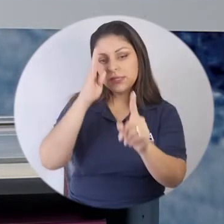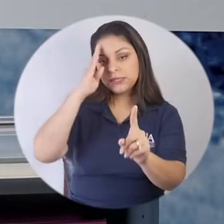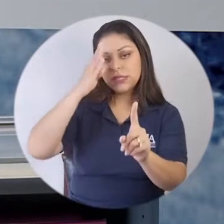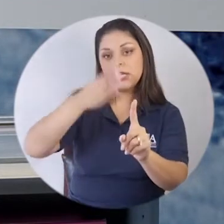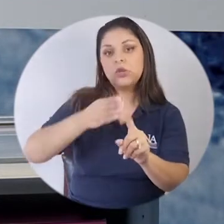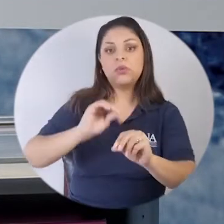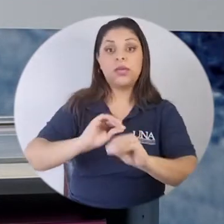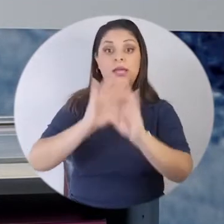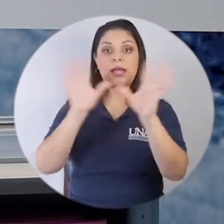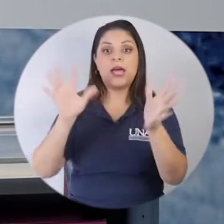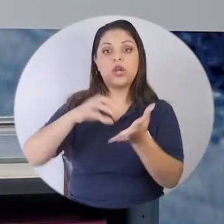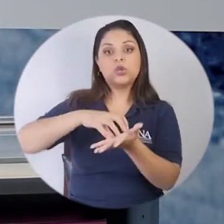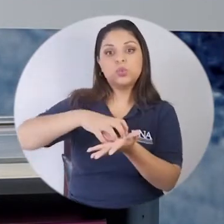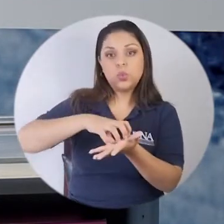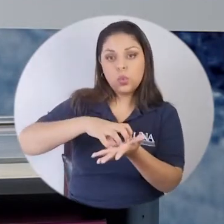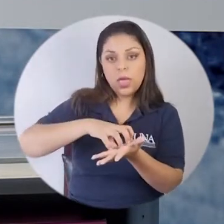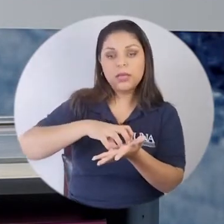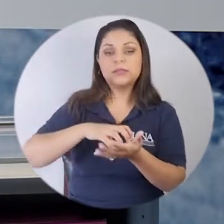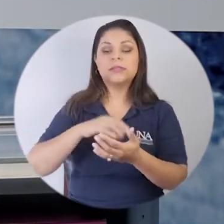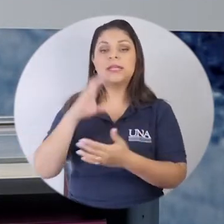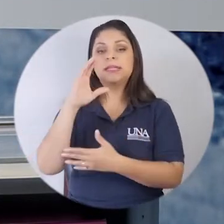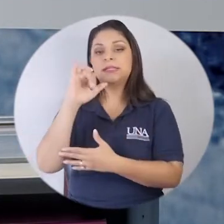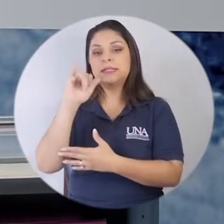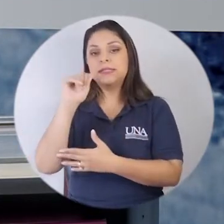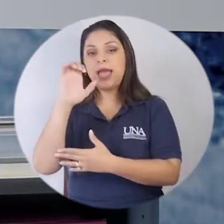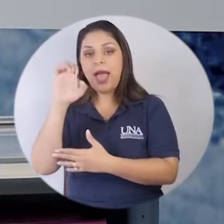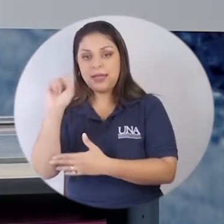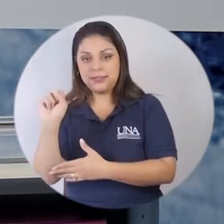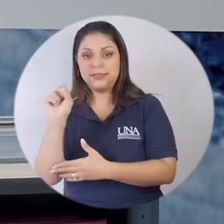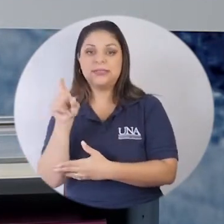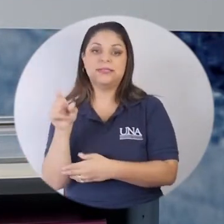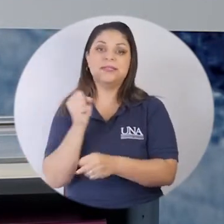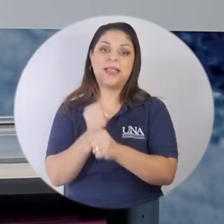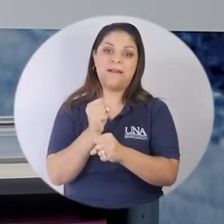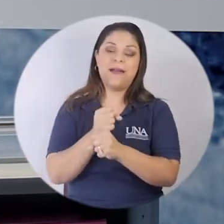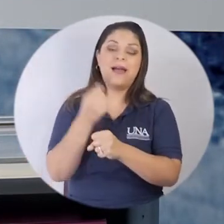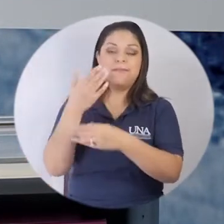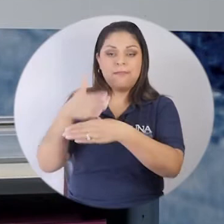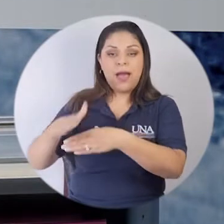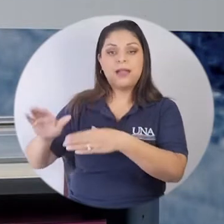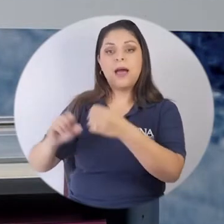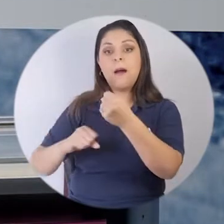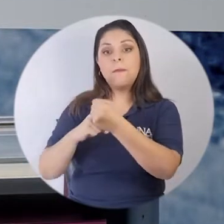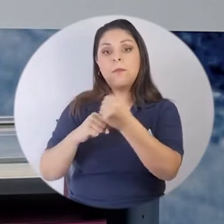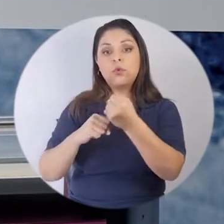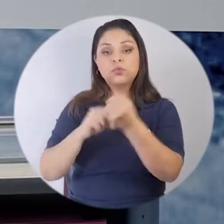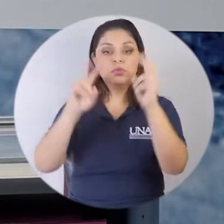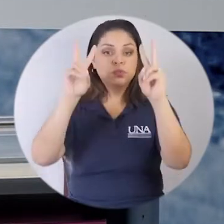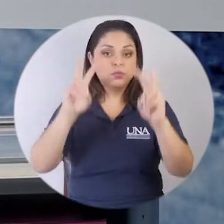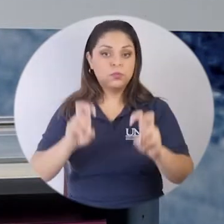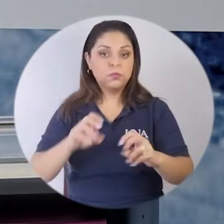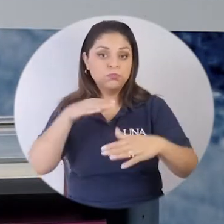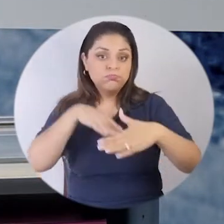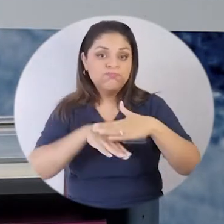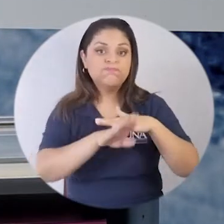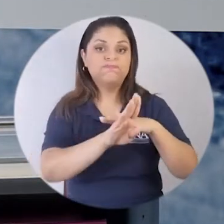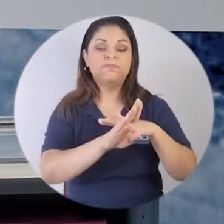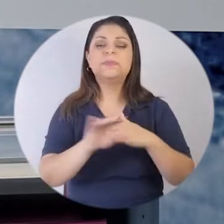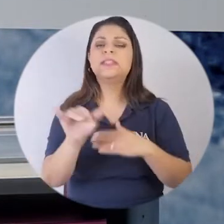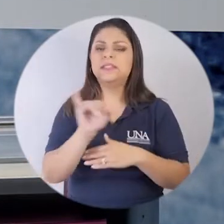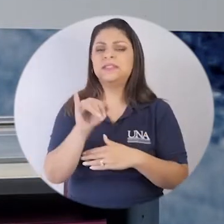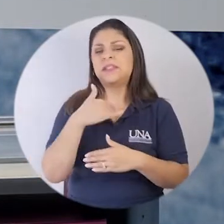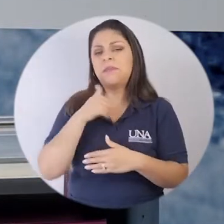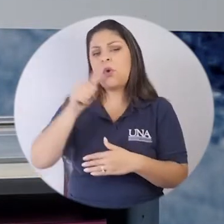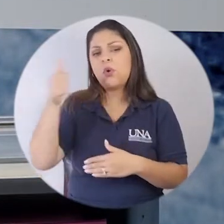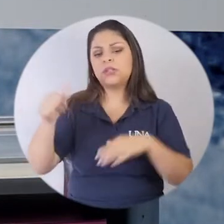forma más directa y aclarar todas las dudas de la población estudiantil. Está la CIADES, que trabaja la parte ya de lo que es los apoyos al examen de admisión, pero